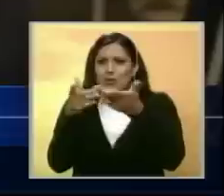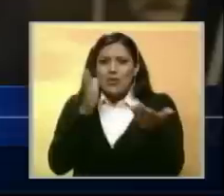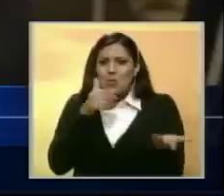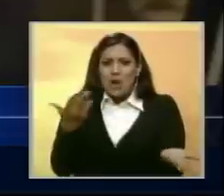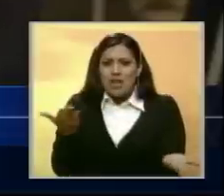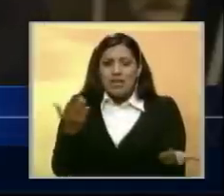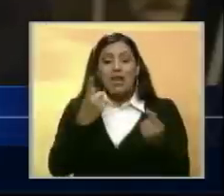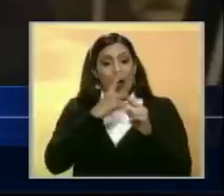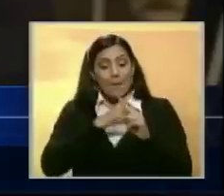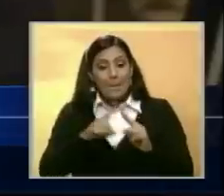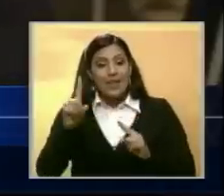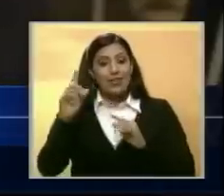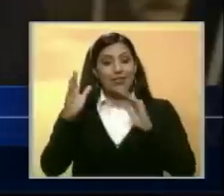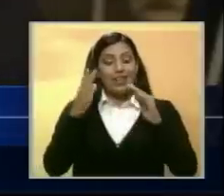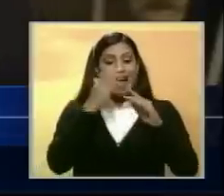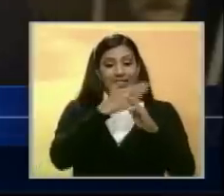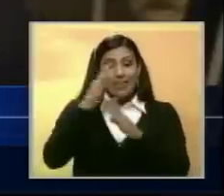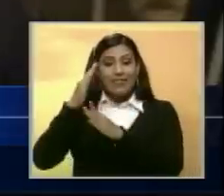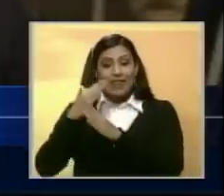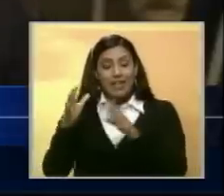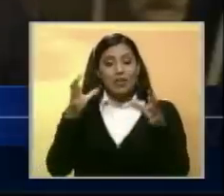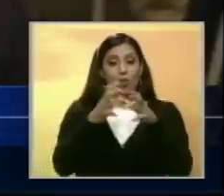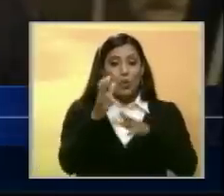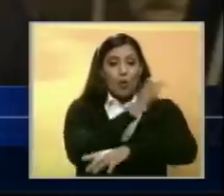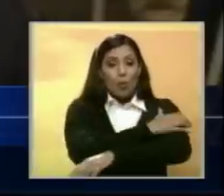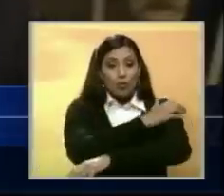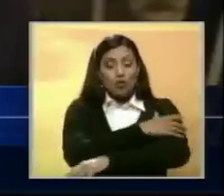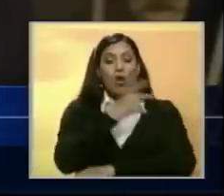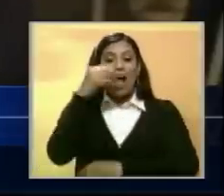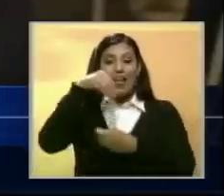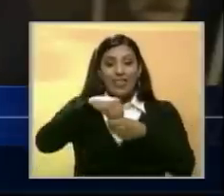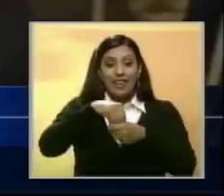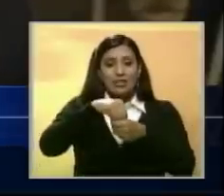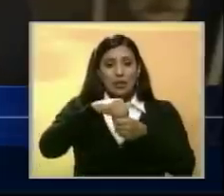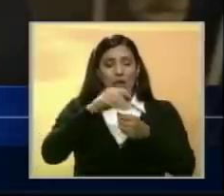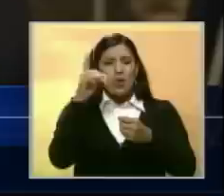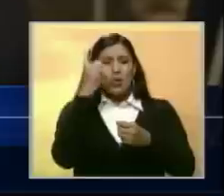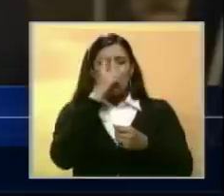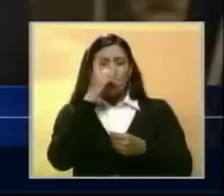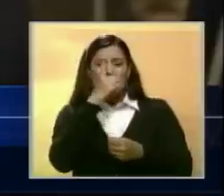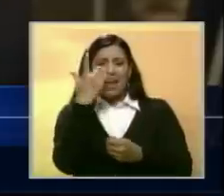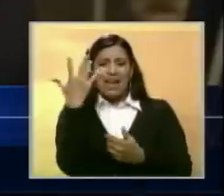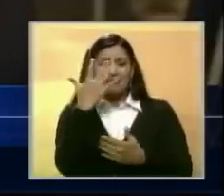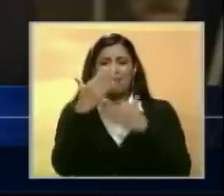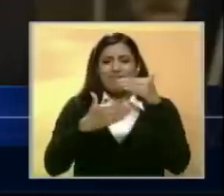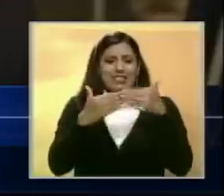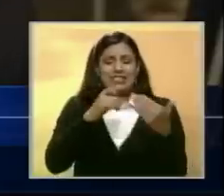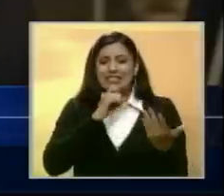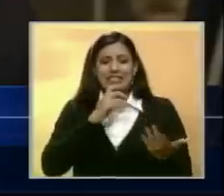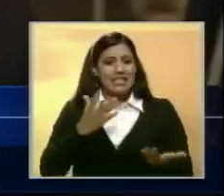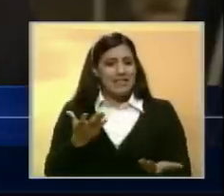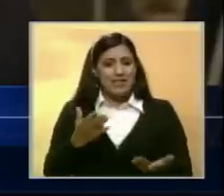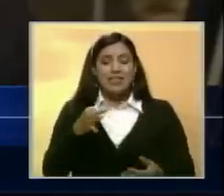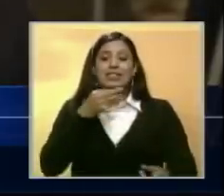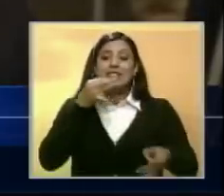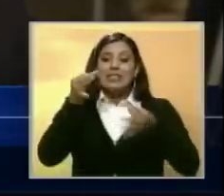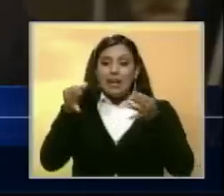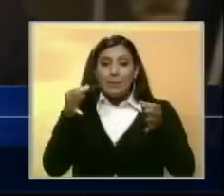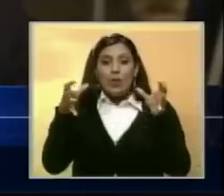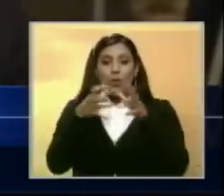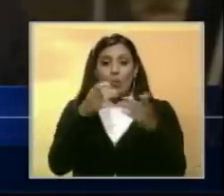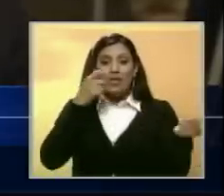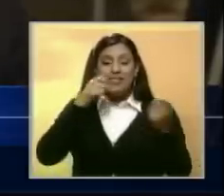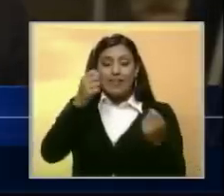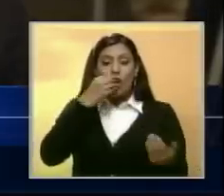que, de acuerdo a las diferencias existentes en la oposición política, se duda que se pueda avanzar. Expresó que los comités locales de